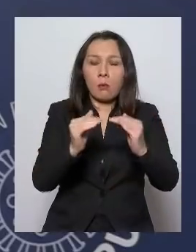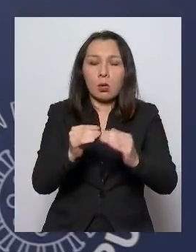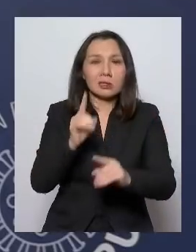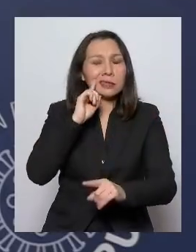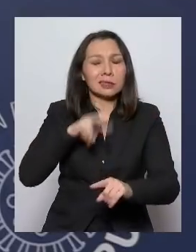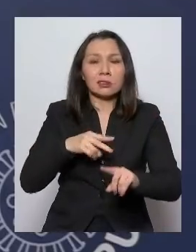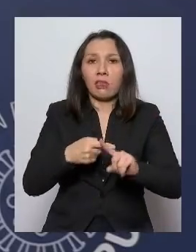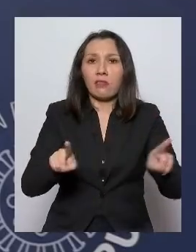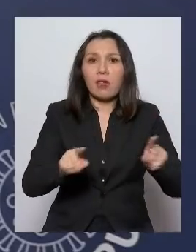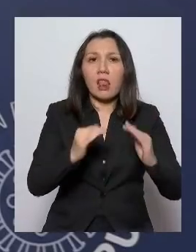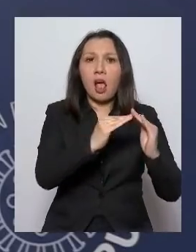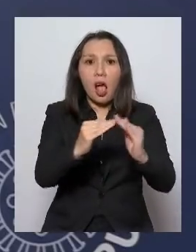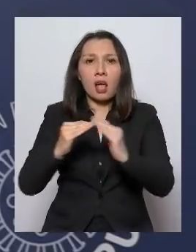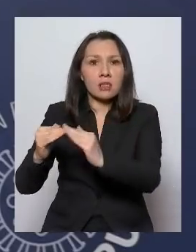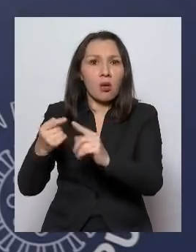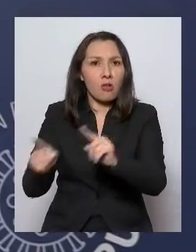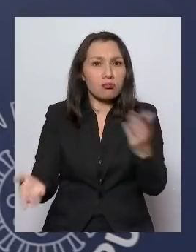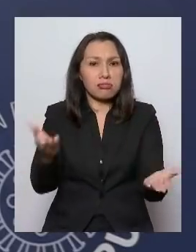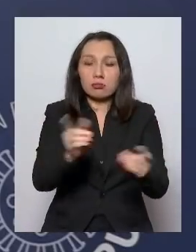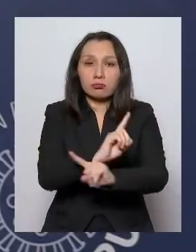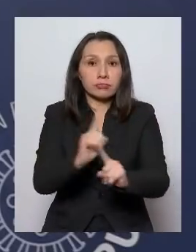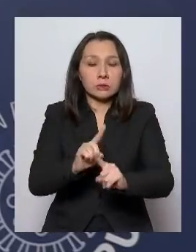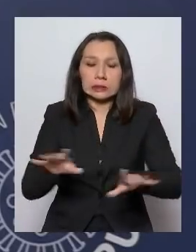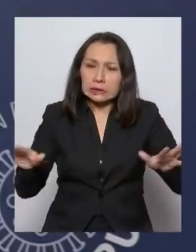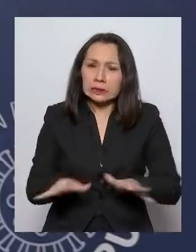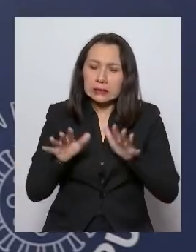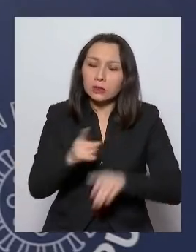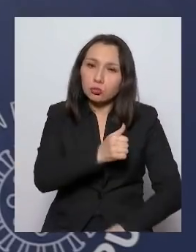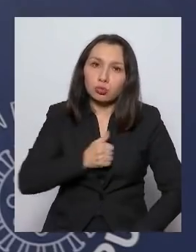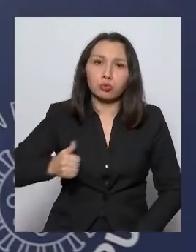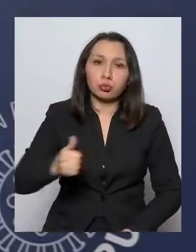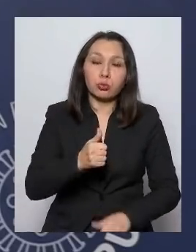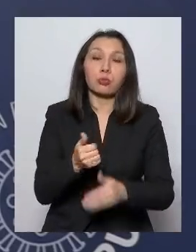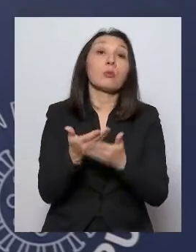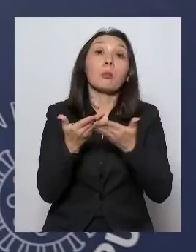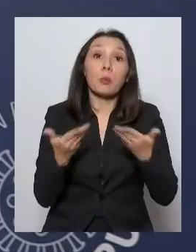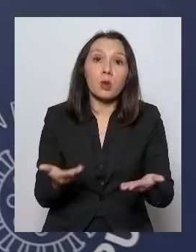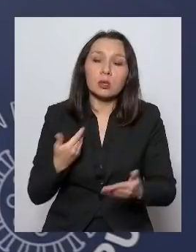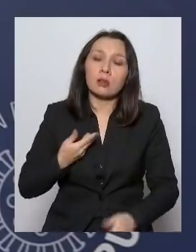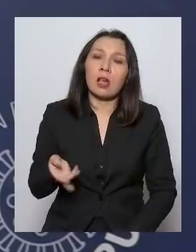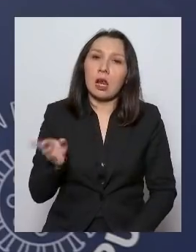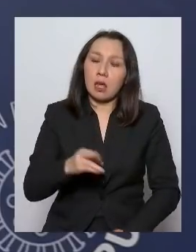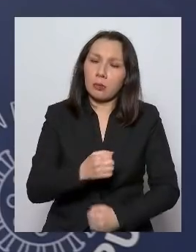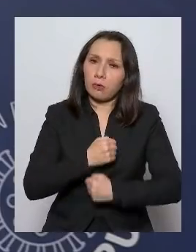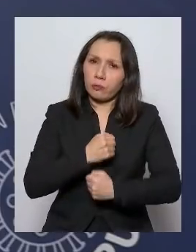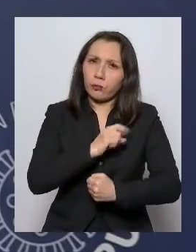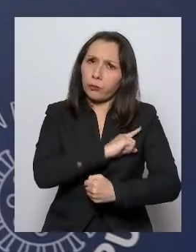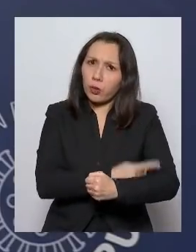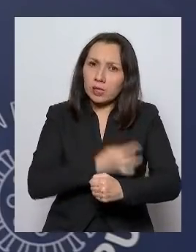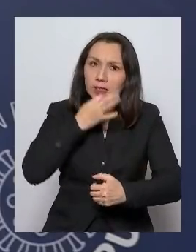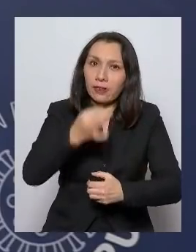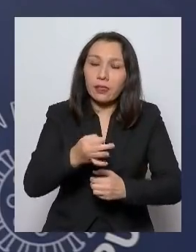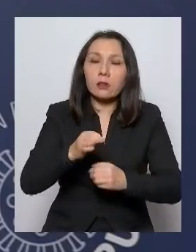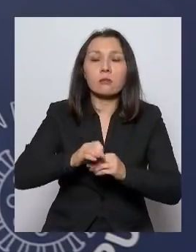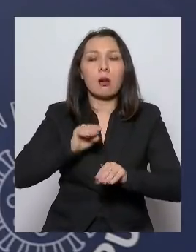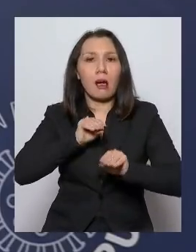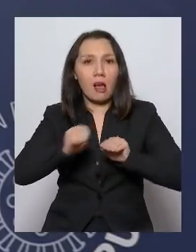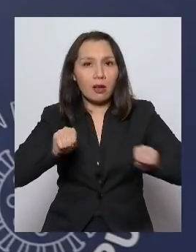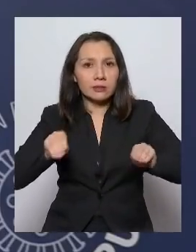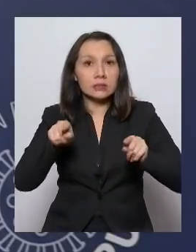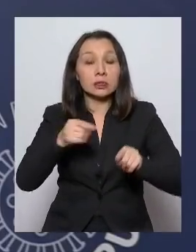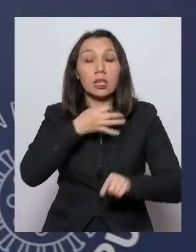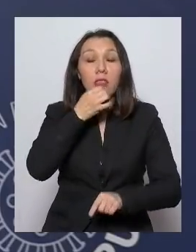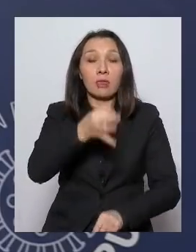un barrio de otro. El esfuerzo es de todos. Y por eso reitero con fuerza el llamado que